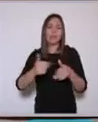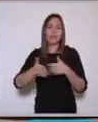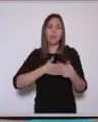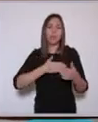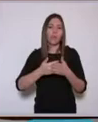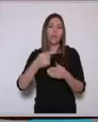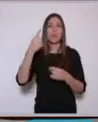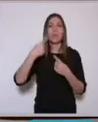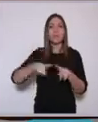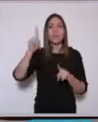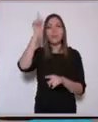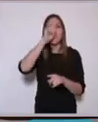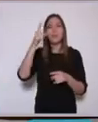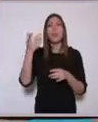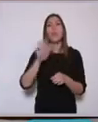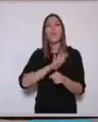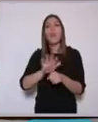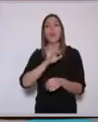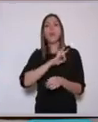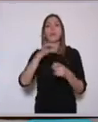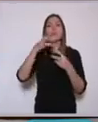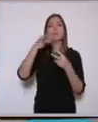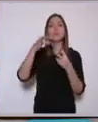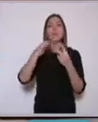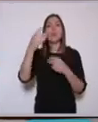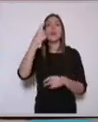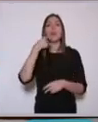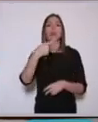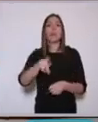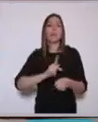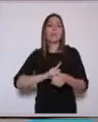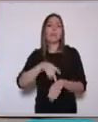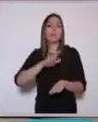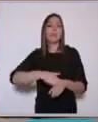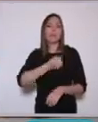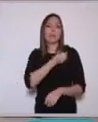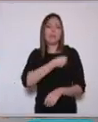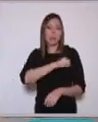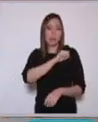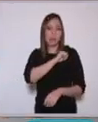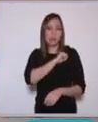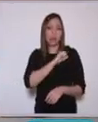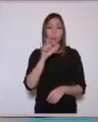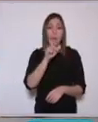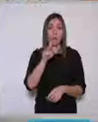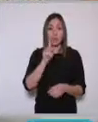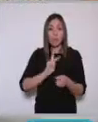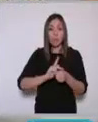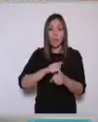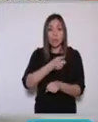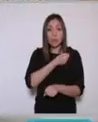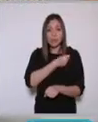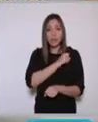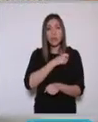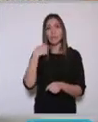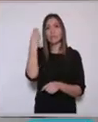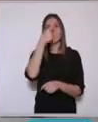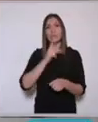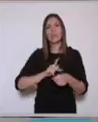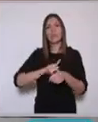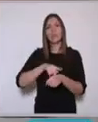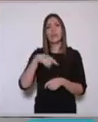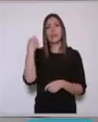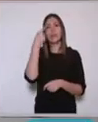las alternativas para mantener una piel sana. Una piel sana es una piel bella. Exacto. Y por eso te dice, date